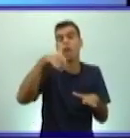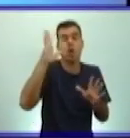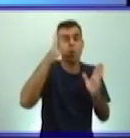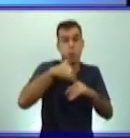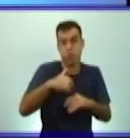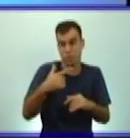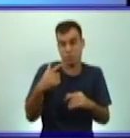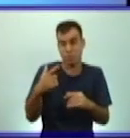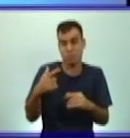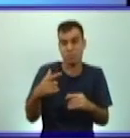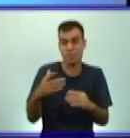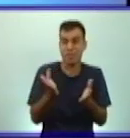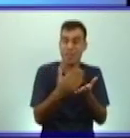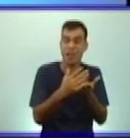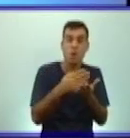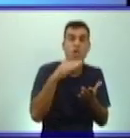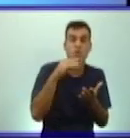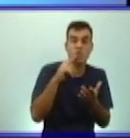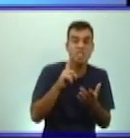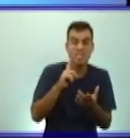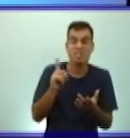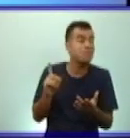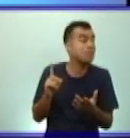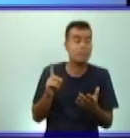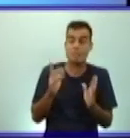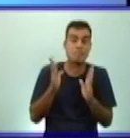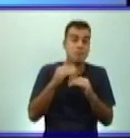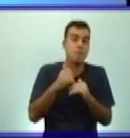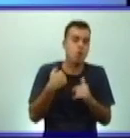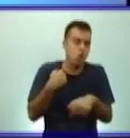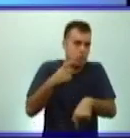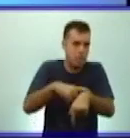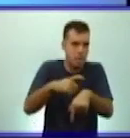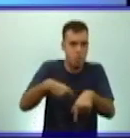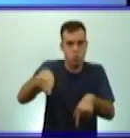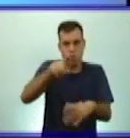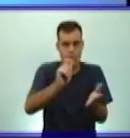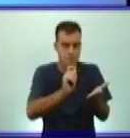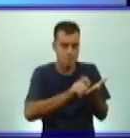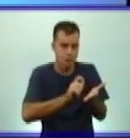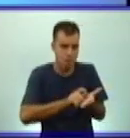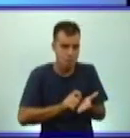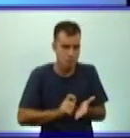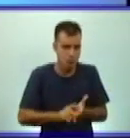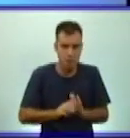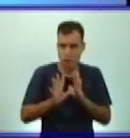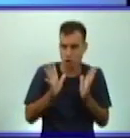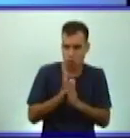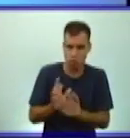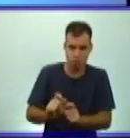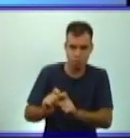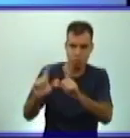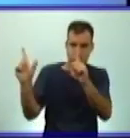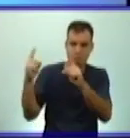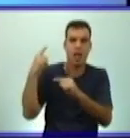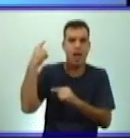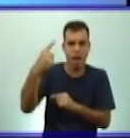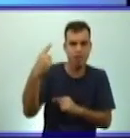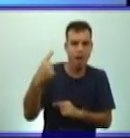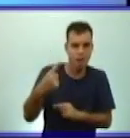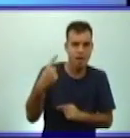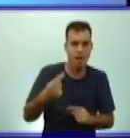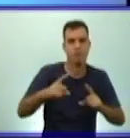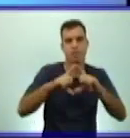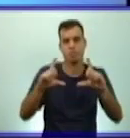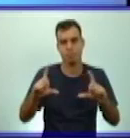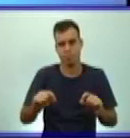bibliografía complementaria. Yo les voy a dar el tiempo necesario para que ustedes tomen nota de la diapositiva de cada uno de estos conceptos,